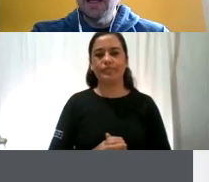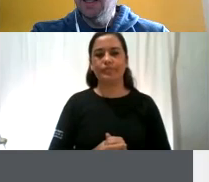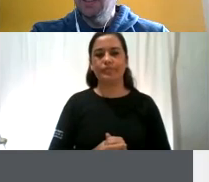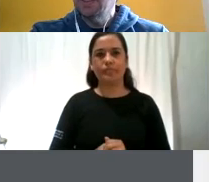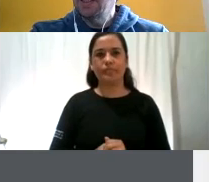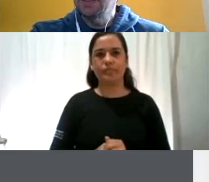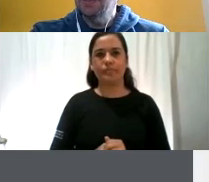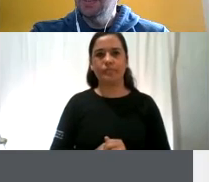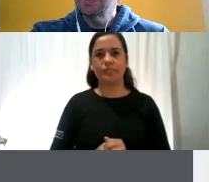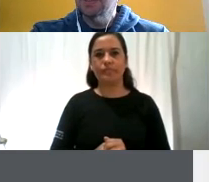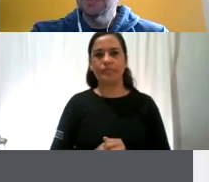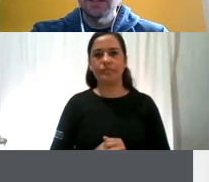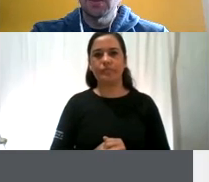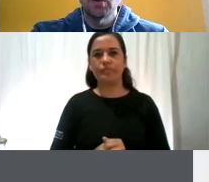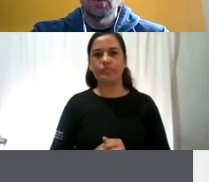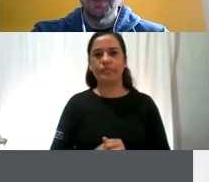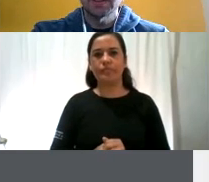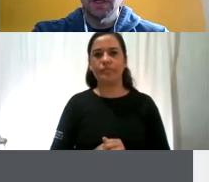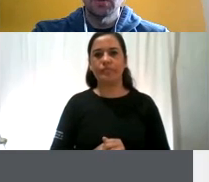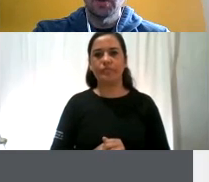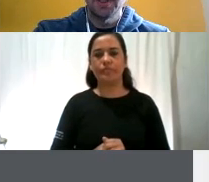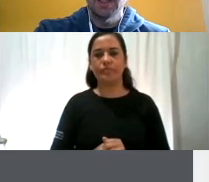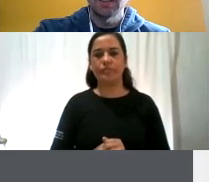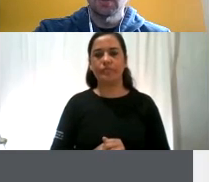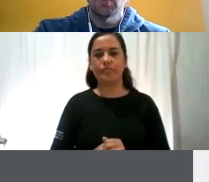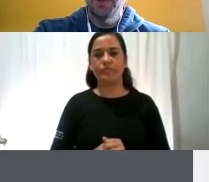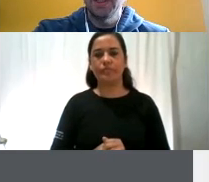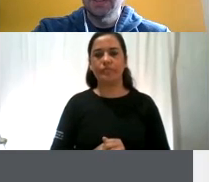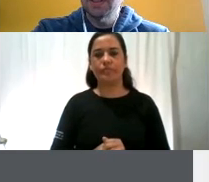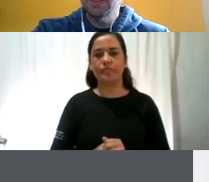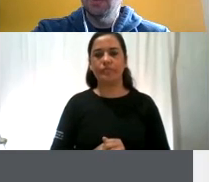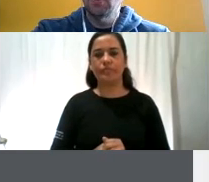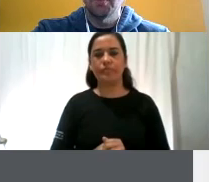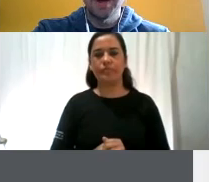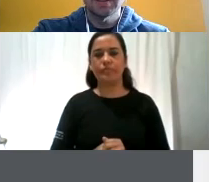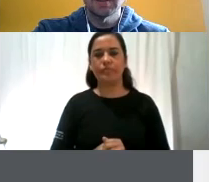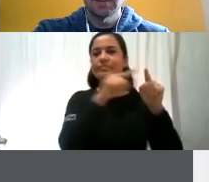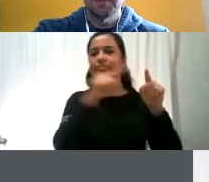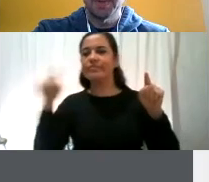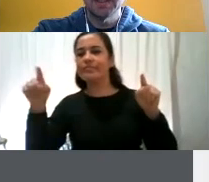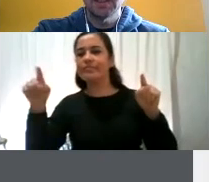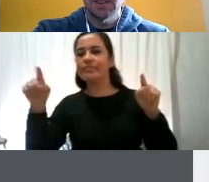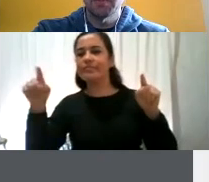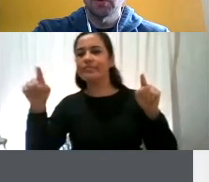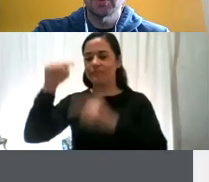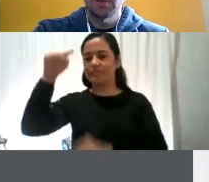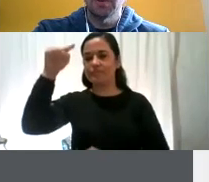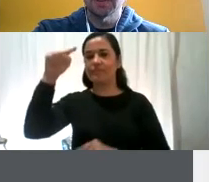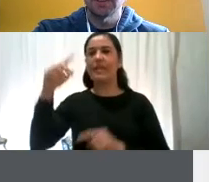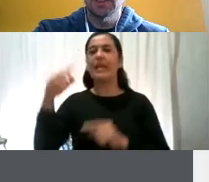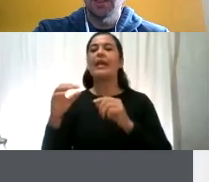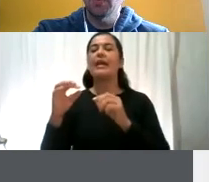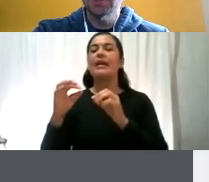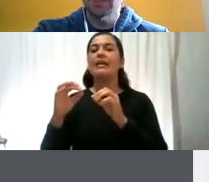La idea es que las distancias entre columnas, tanto en X como en Y, sean lo más parecidas